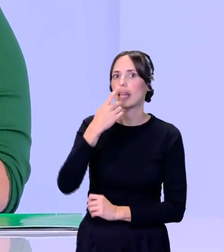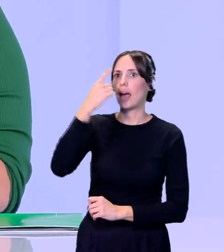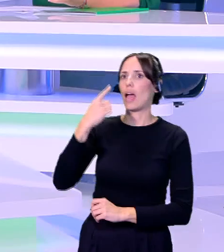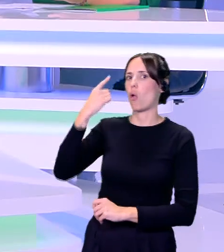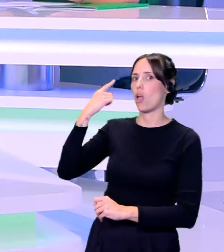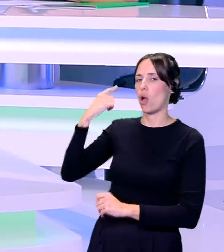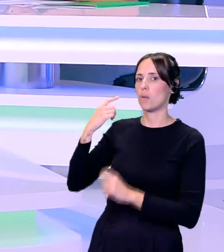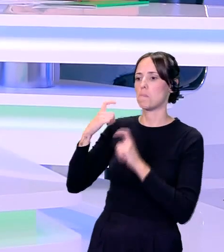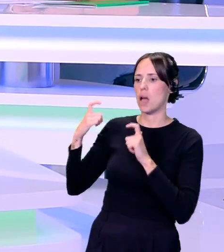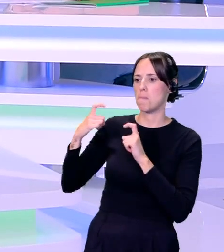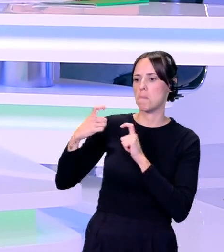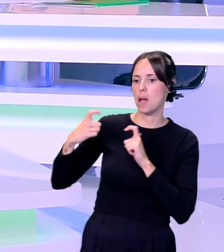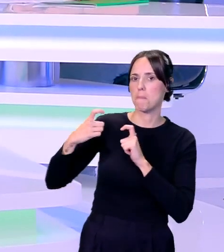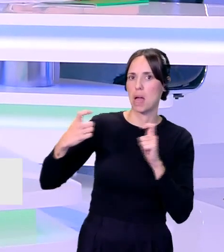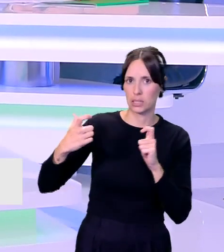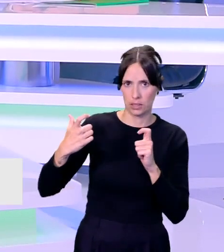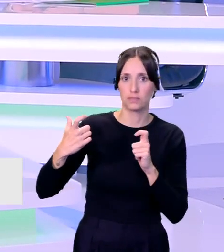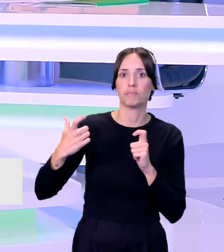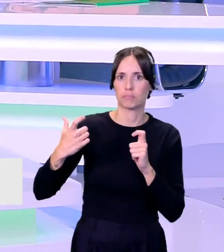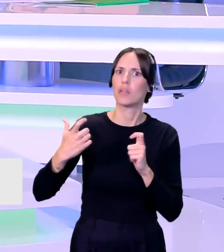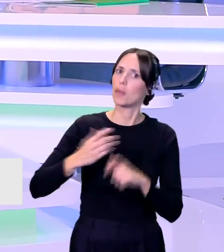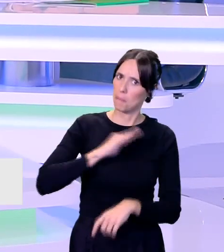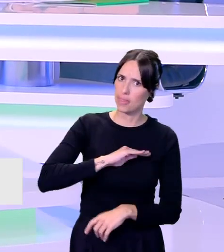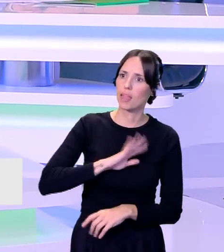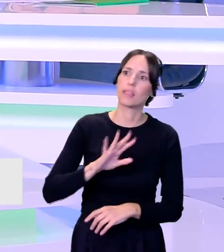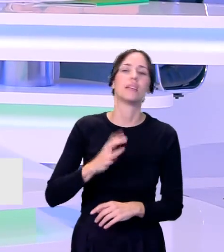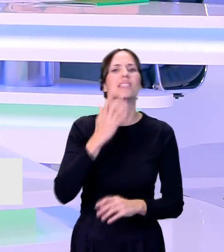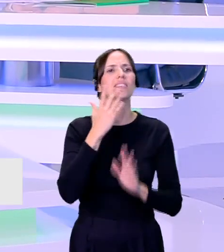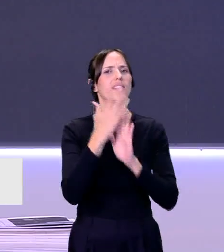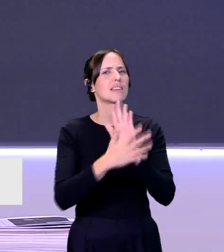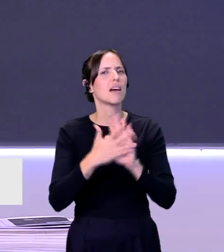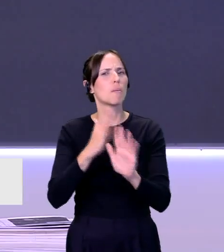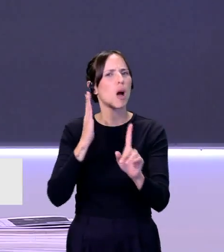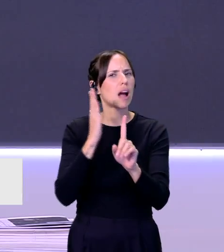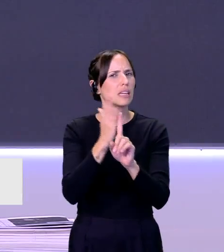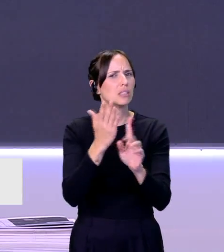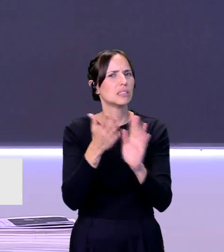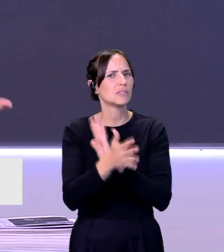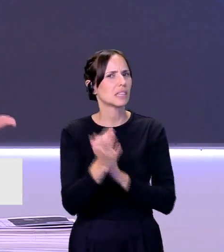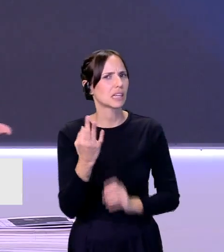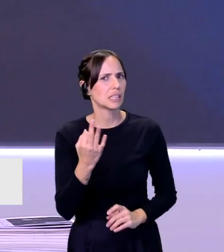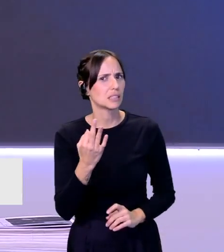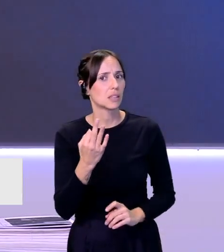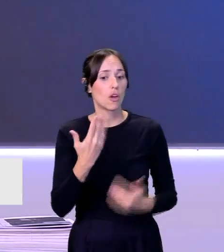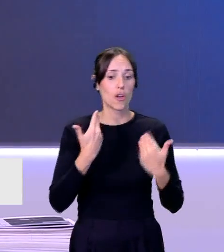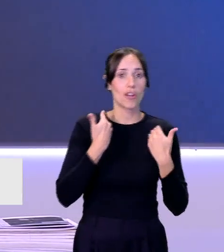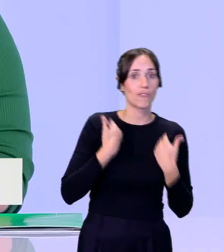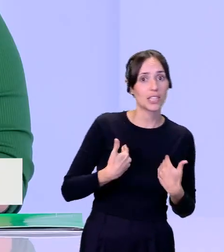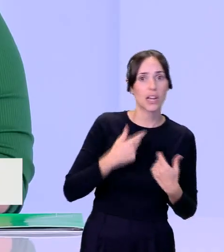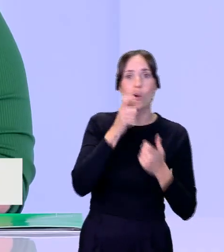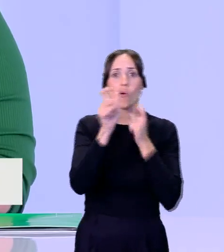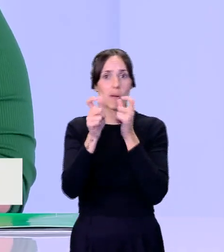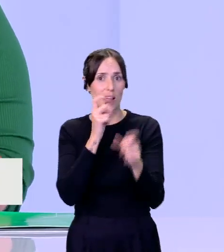se ha ido incrementando año por año. Es un incremento importante. Cuando hablamos de agresiones, Alejandra, se refiere a agresiones tanto físicas como verbales,